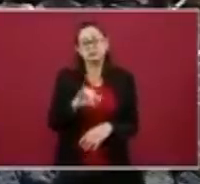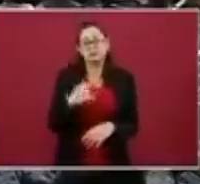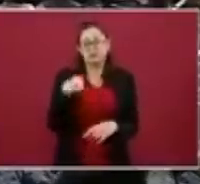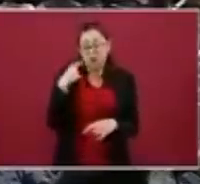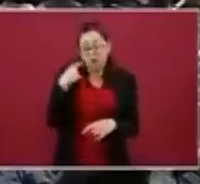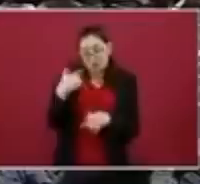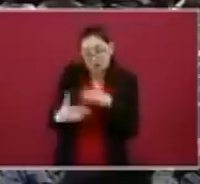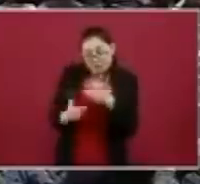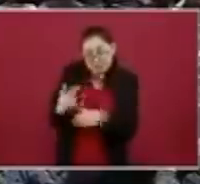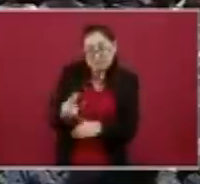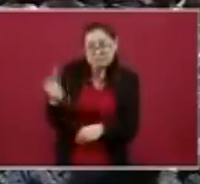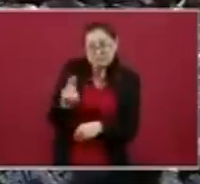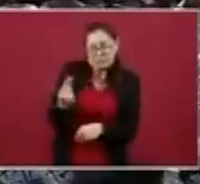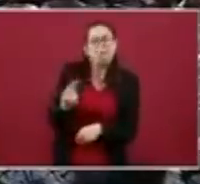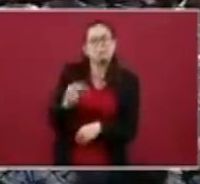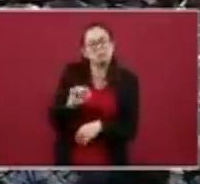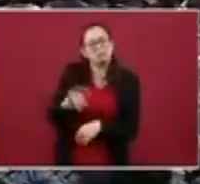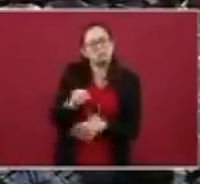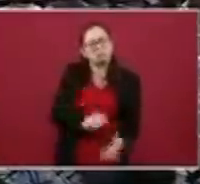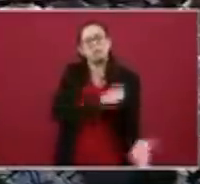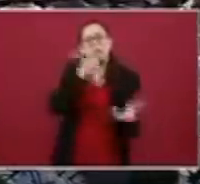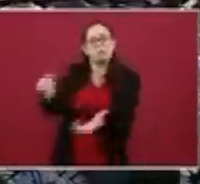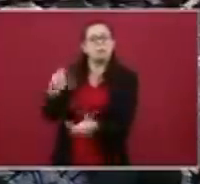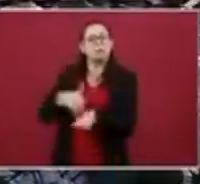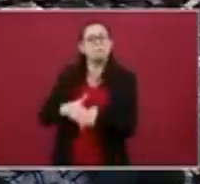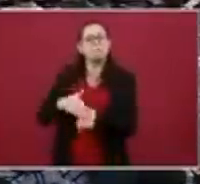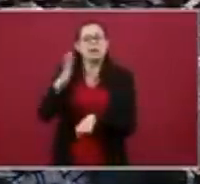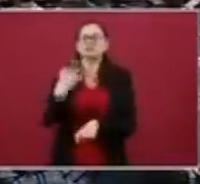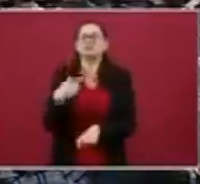Pero consideramos que no, consideramos que